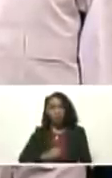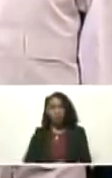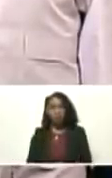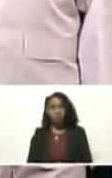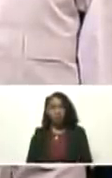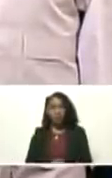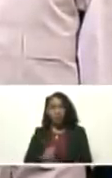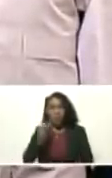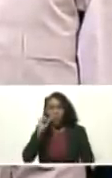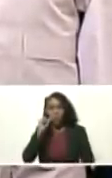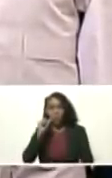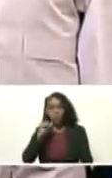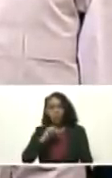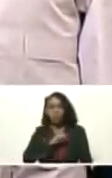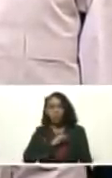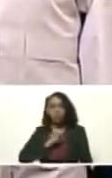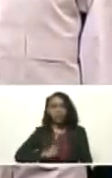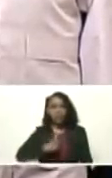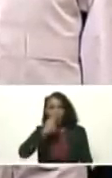super.